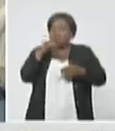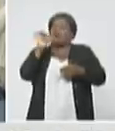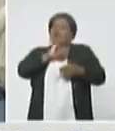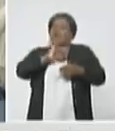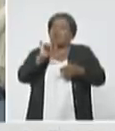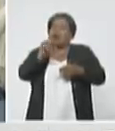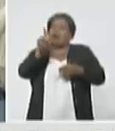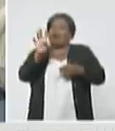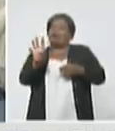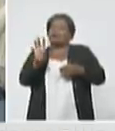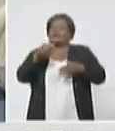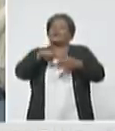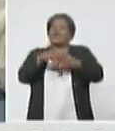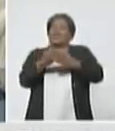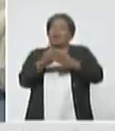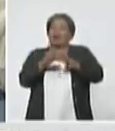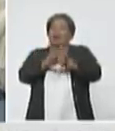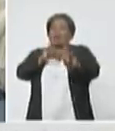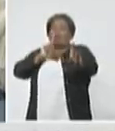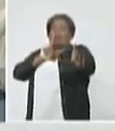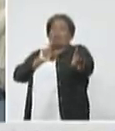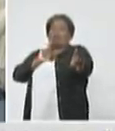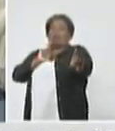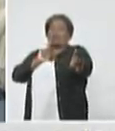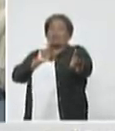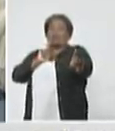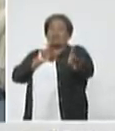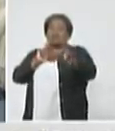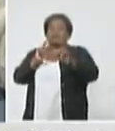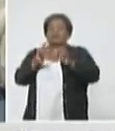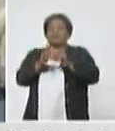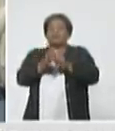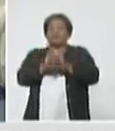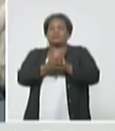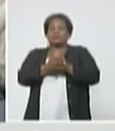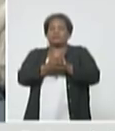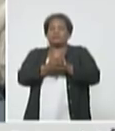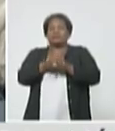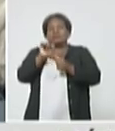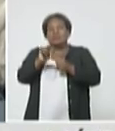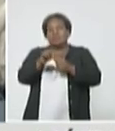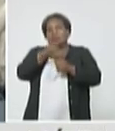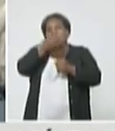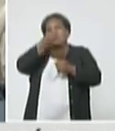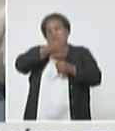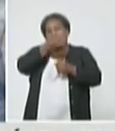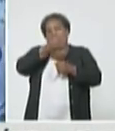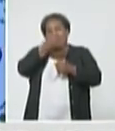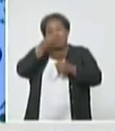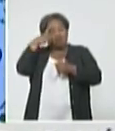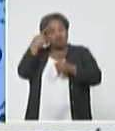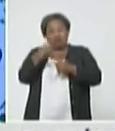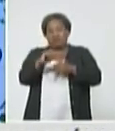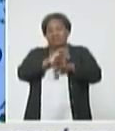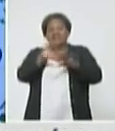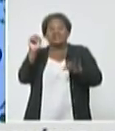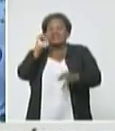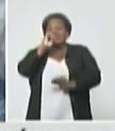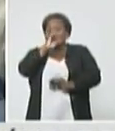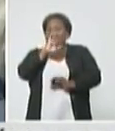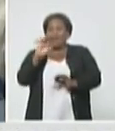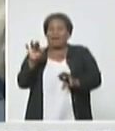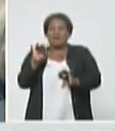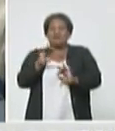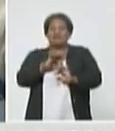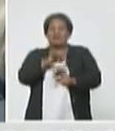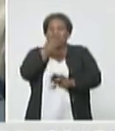ser confirmados de la COVID-19. Es lo que pudiéramos decir, Héctor, no sé si quede algo. Así terminamos la ronda de preguntas, doctor. Bueno,